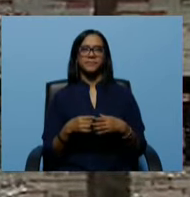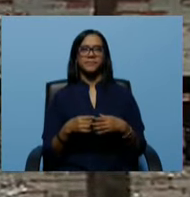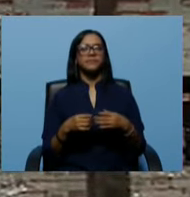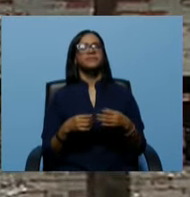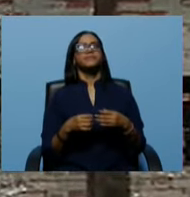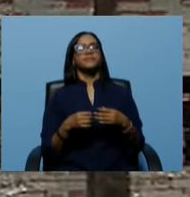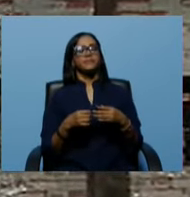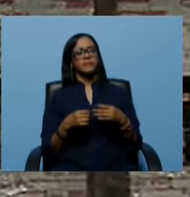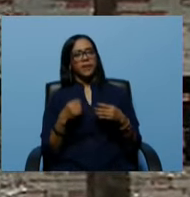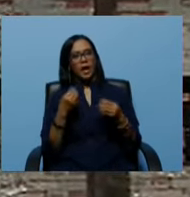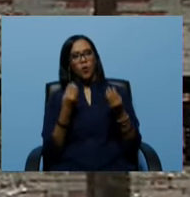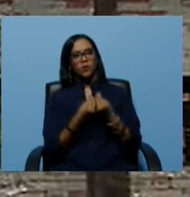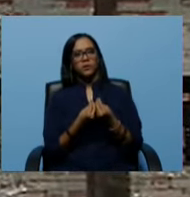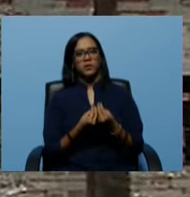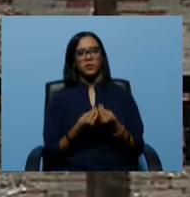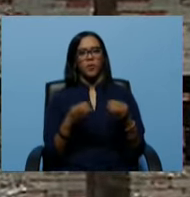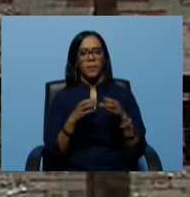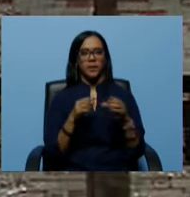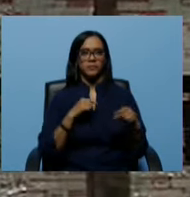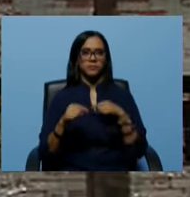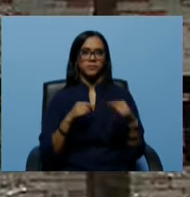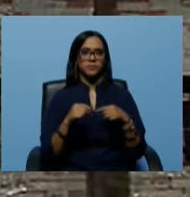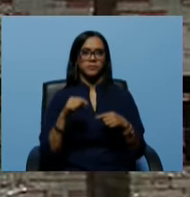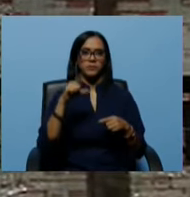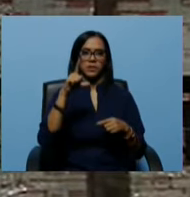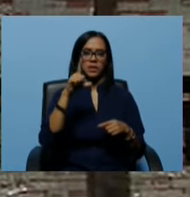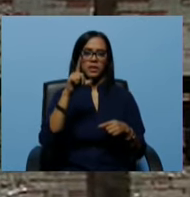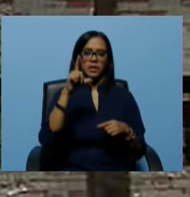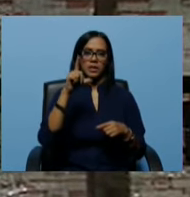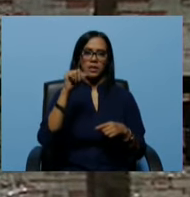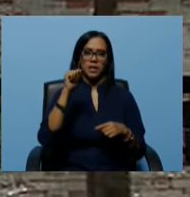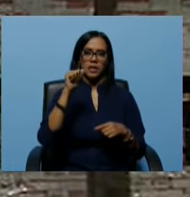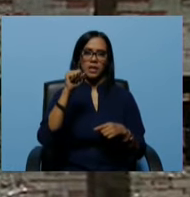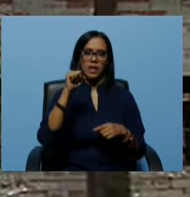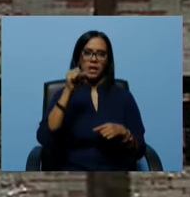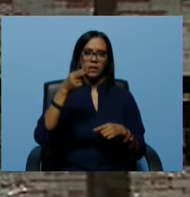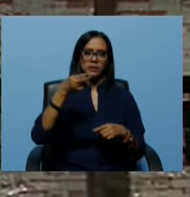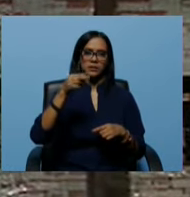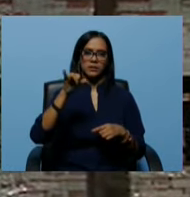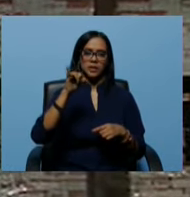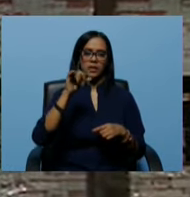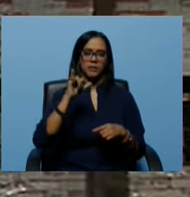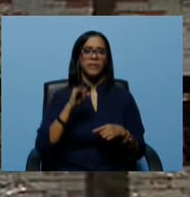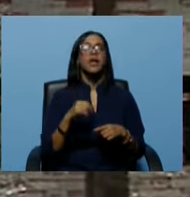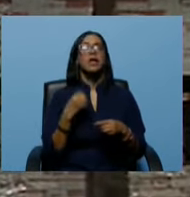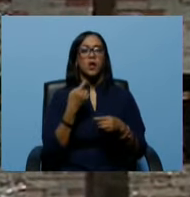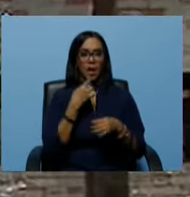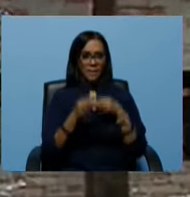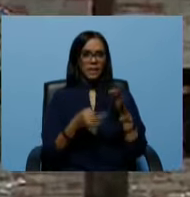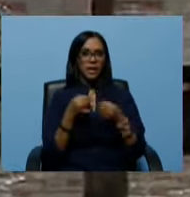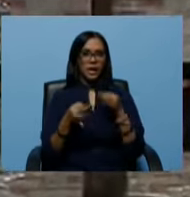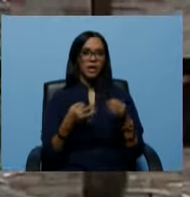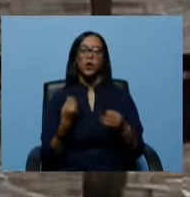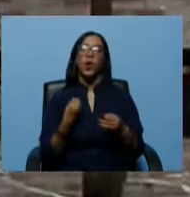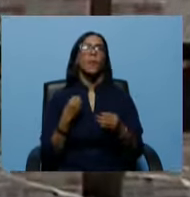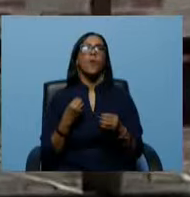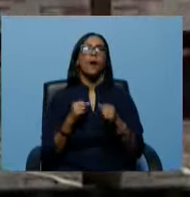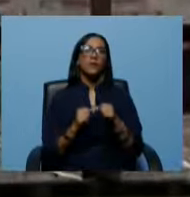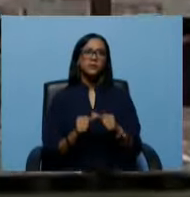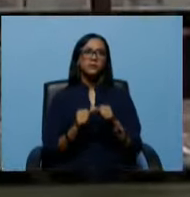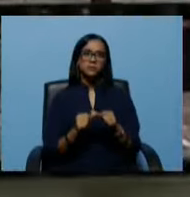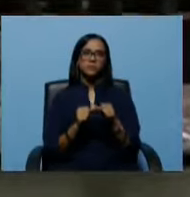director técnico, el doctor Lashley, quien nos comentará un poco cómo vamos a comenzar o vamos a continuar